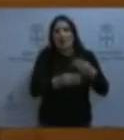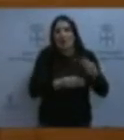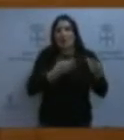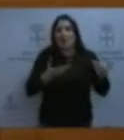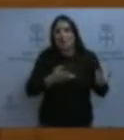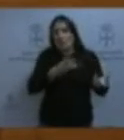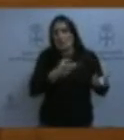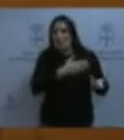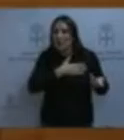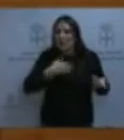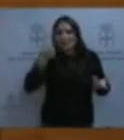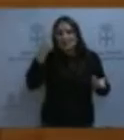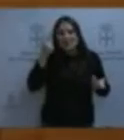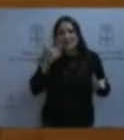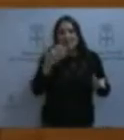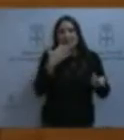saber si tienen una línea